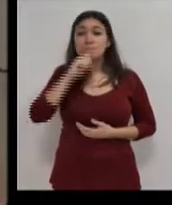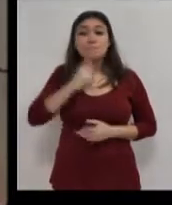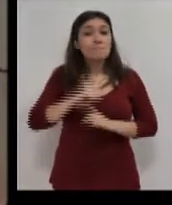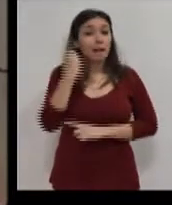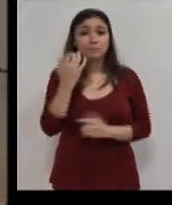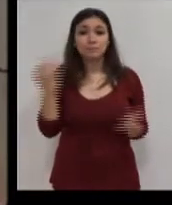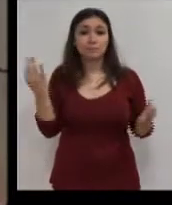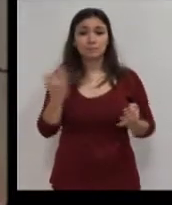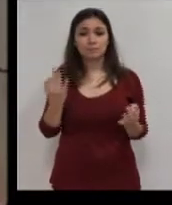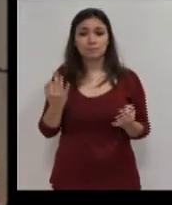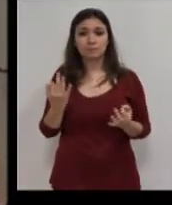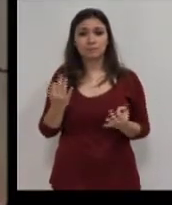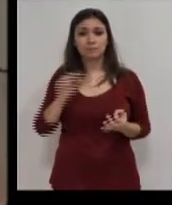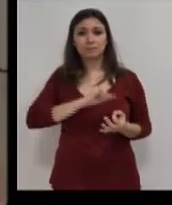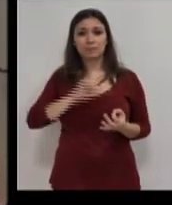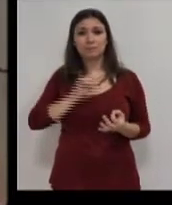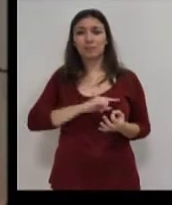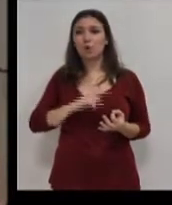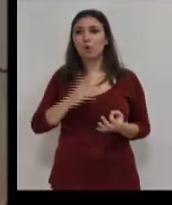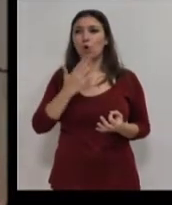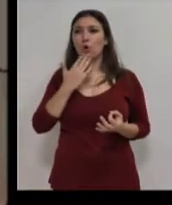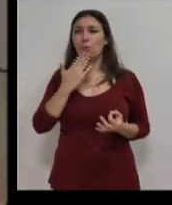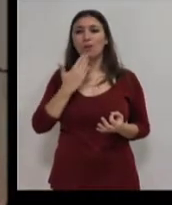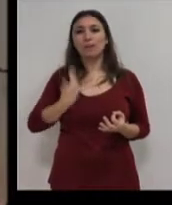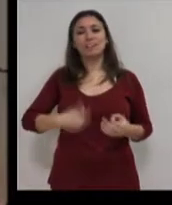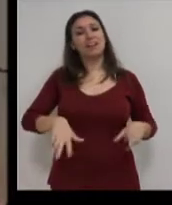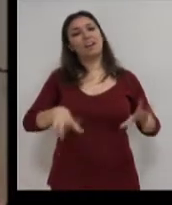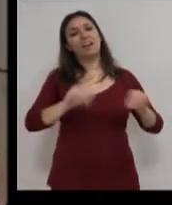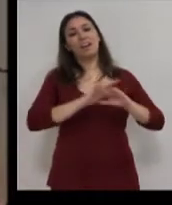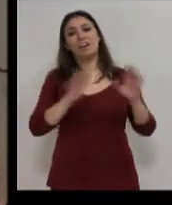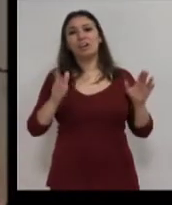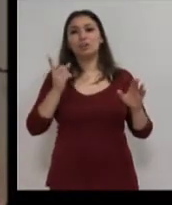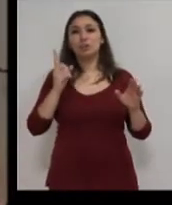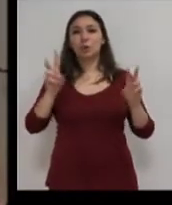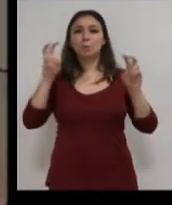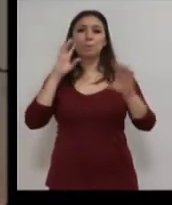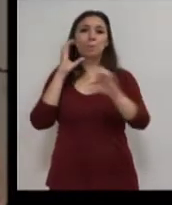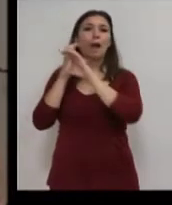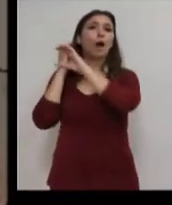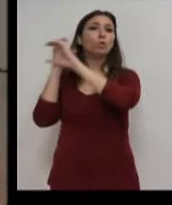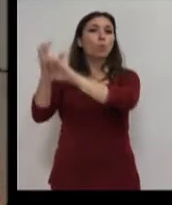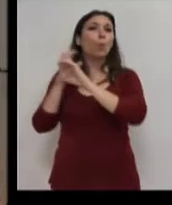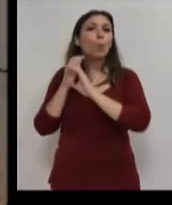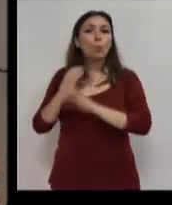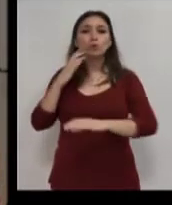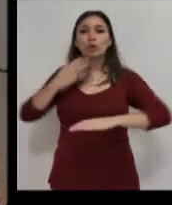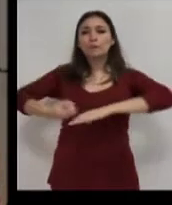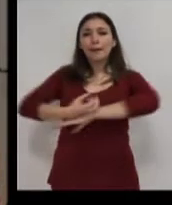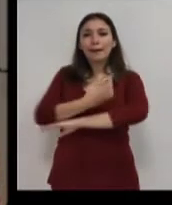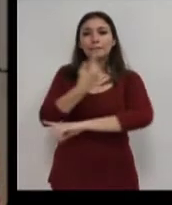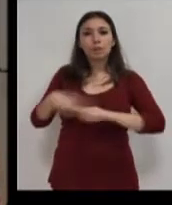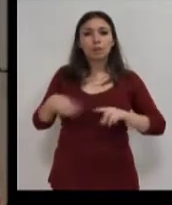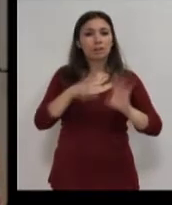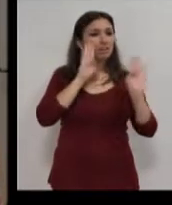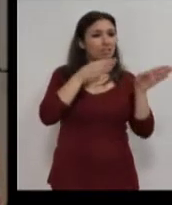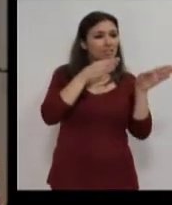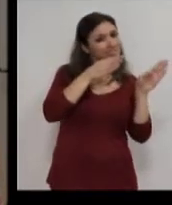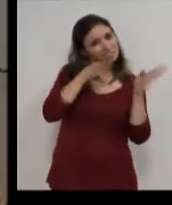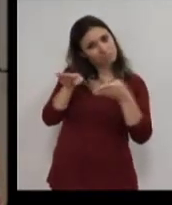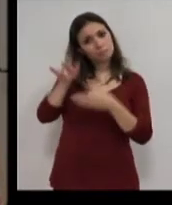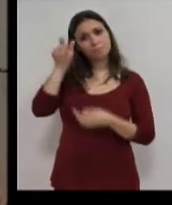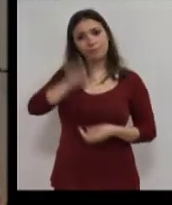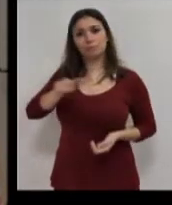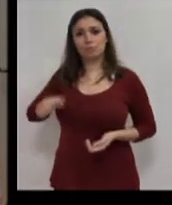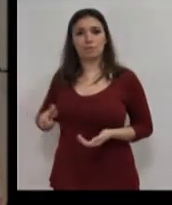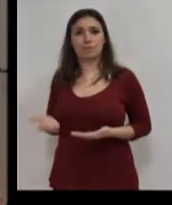y de tecnologías punta y tal igual, pero no hay cosa más odiosa desde mi punto de vista que pasar hierros kilómetros. O sea, no se trata de pasear autobuses